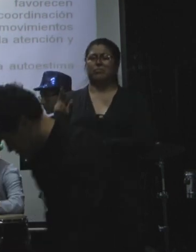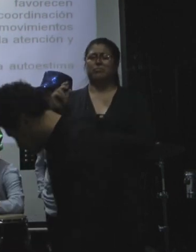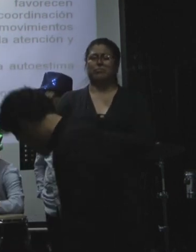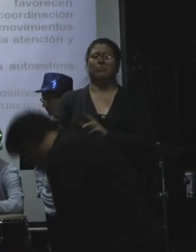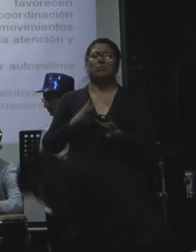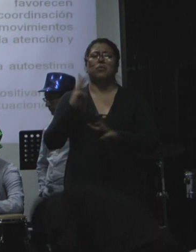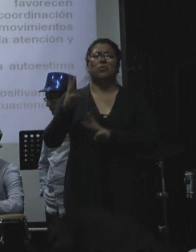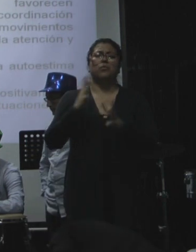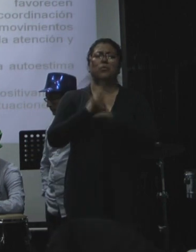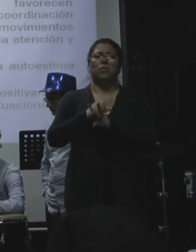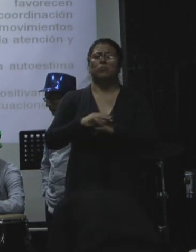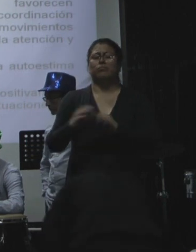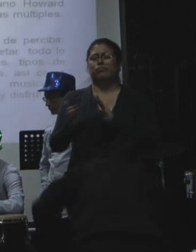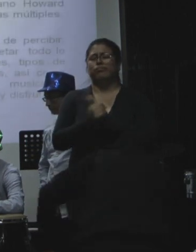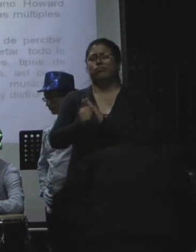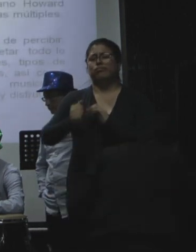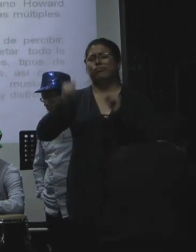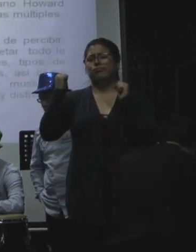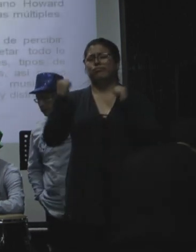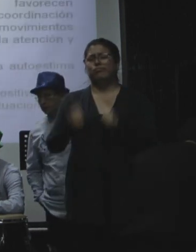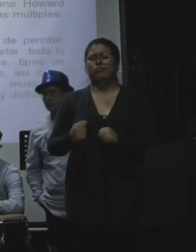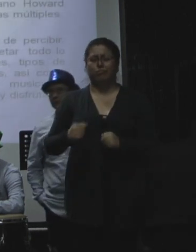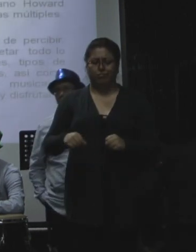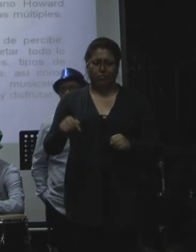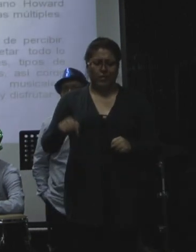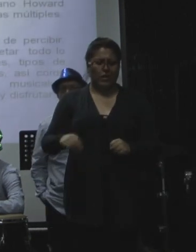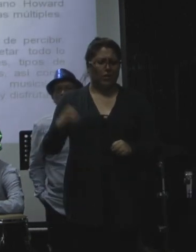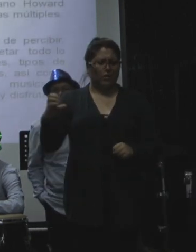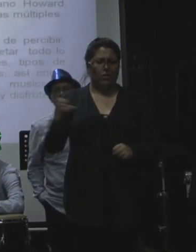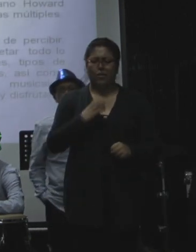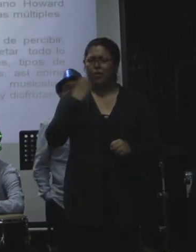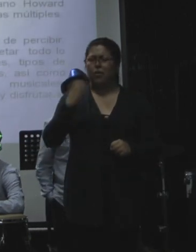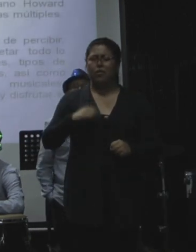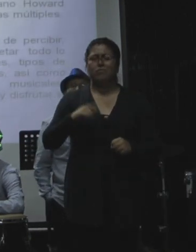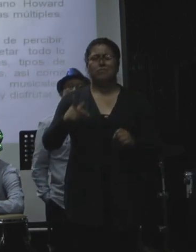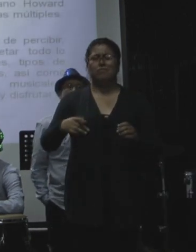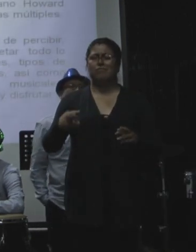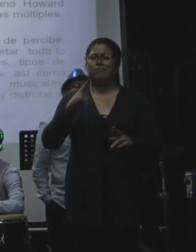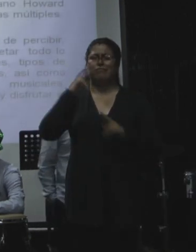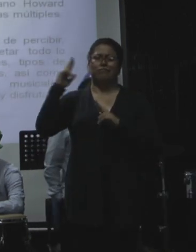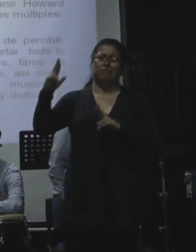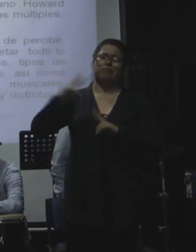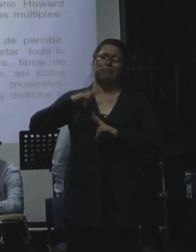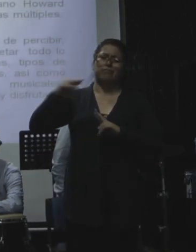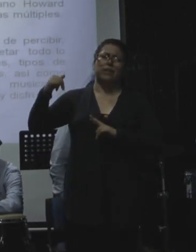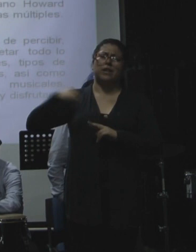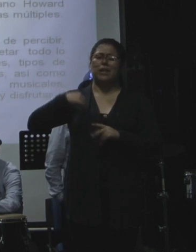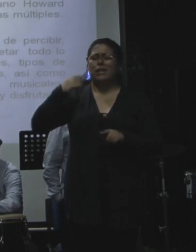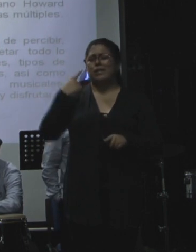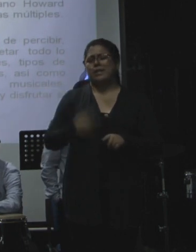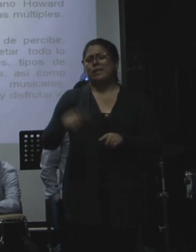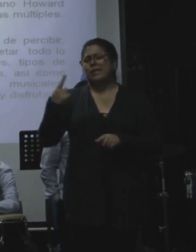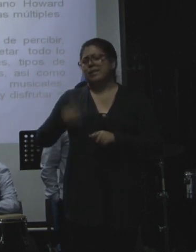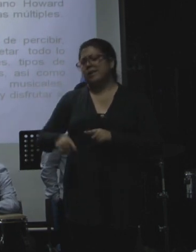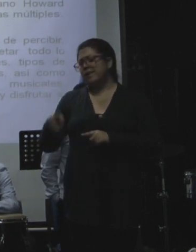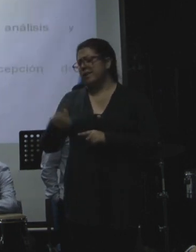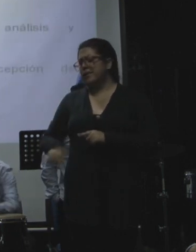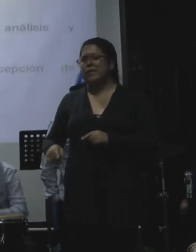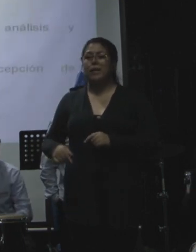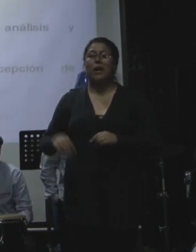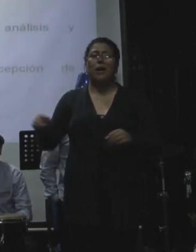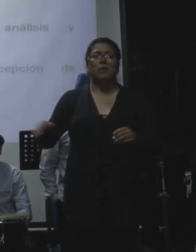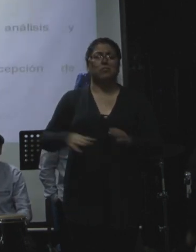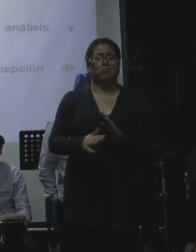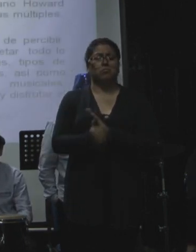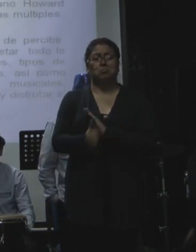mundo como potencia. Los músicos en Colombia nos valoran, somos versátiles, lo hacemos